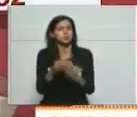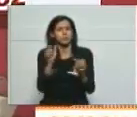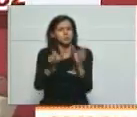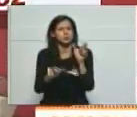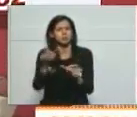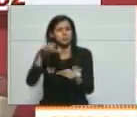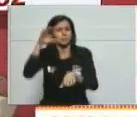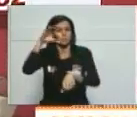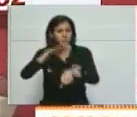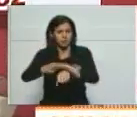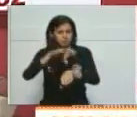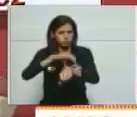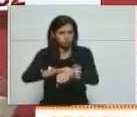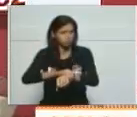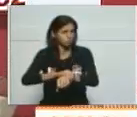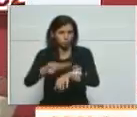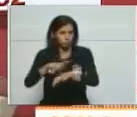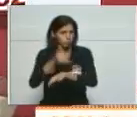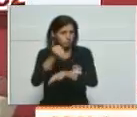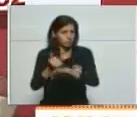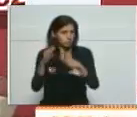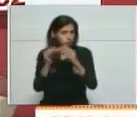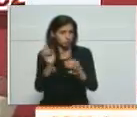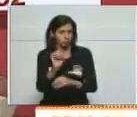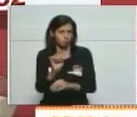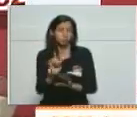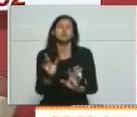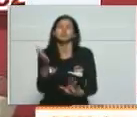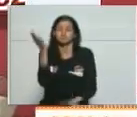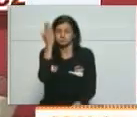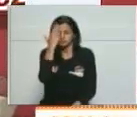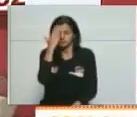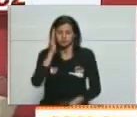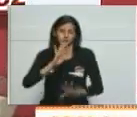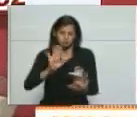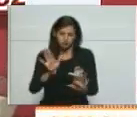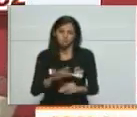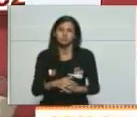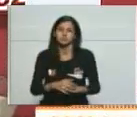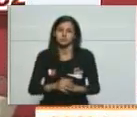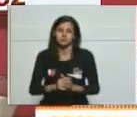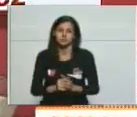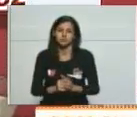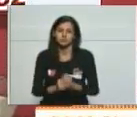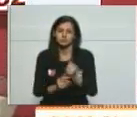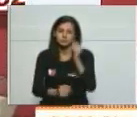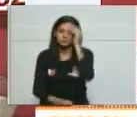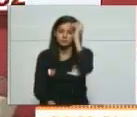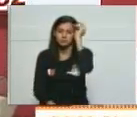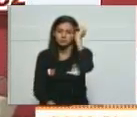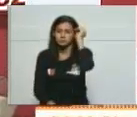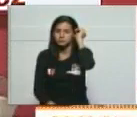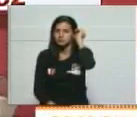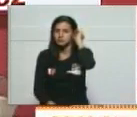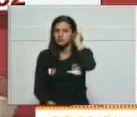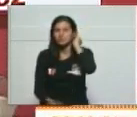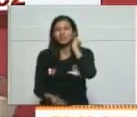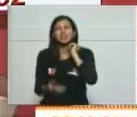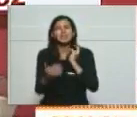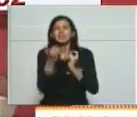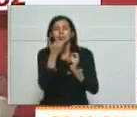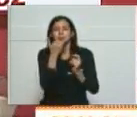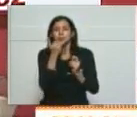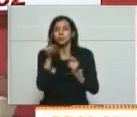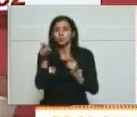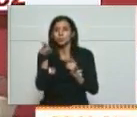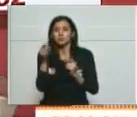son aprehendidas son responsables de los hechos violentos. Sí, claro, lo sabemos. Lo sabemos. Lo que ocurre es que cuando usted suelta